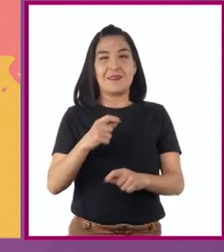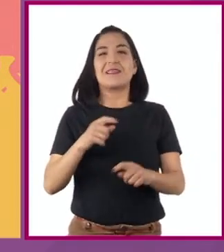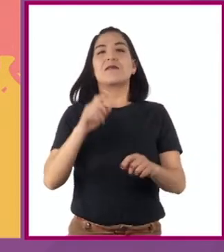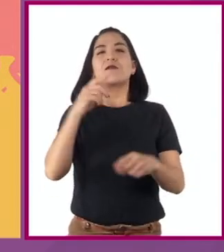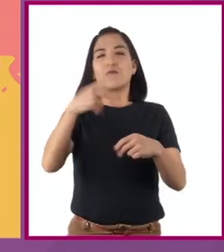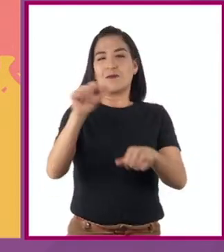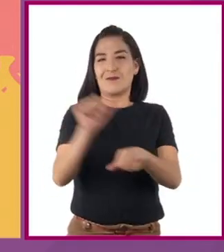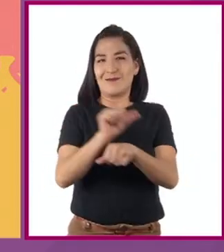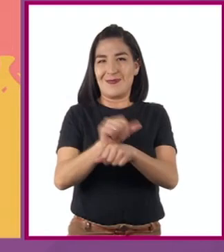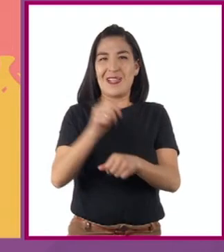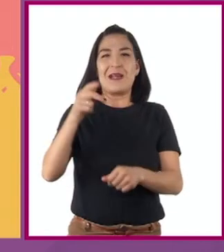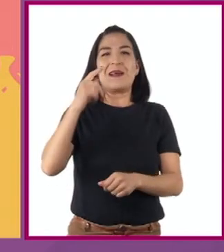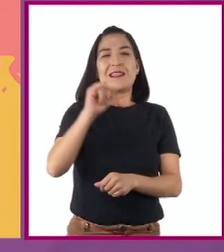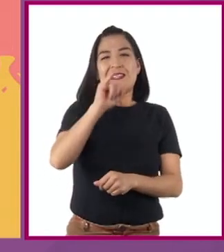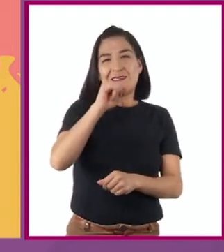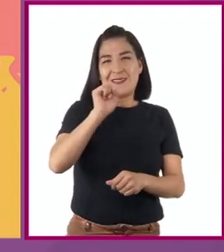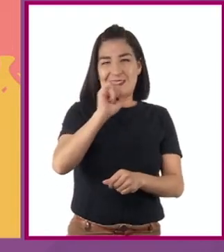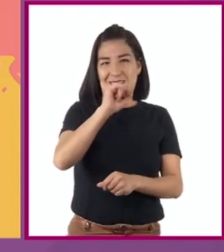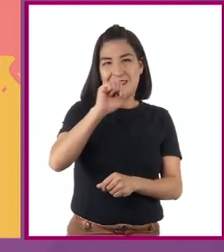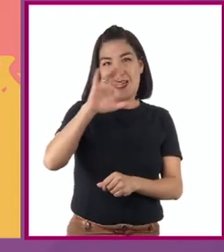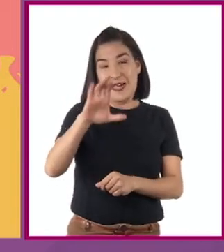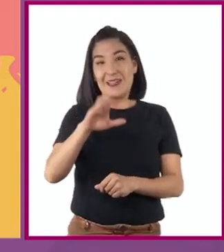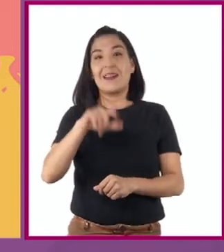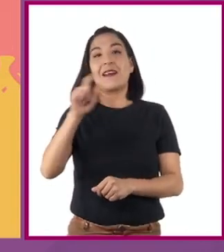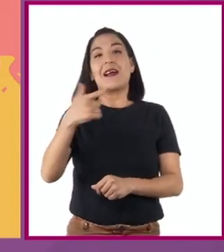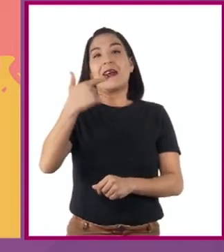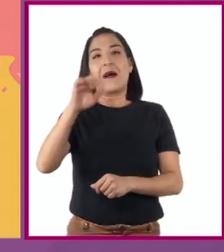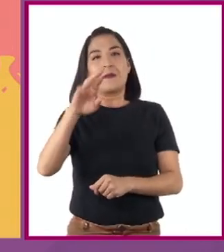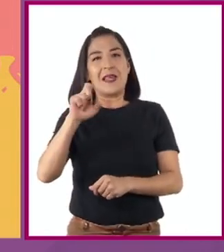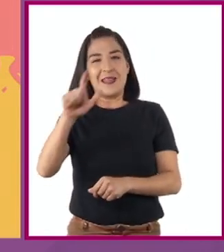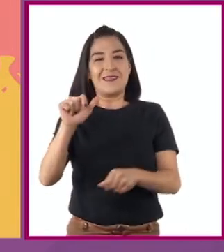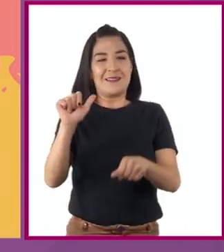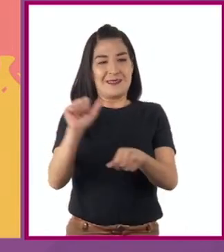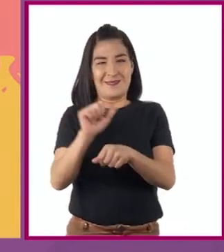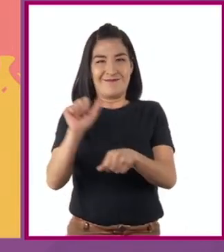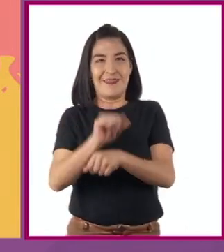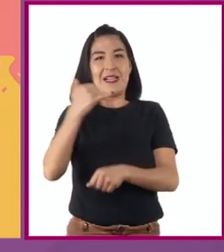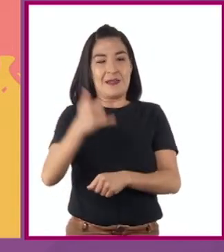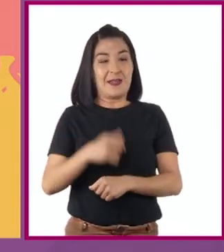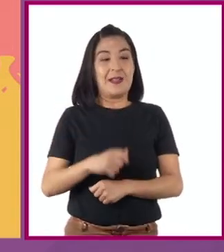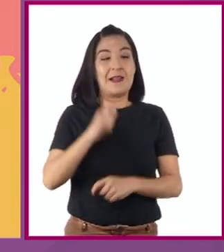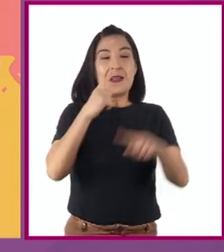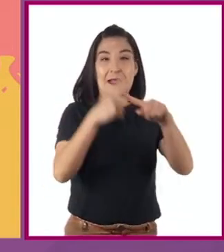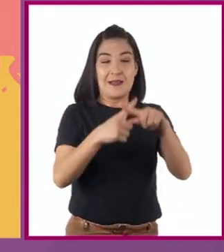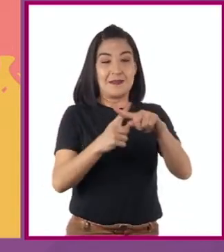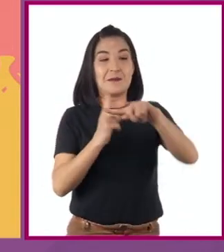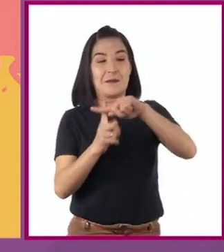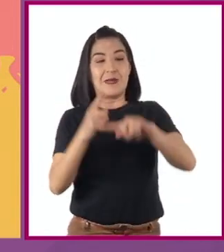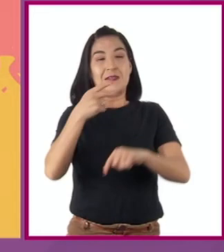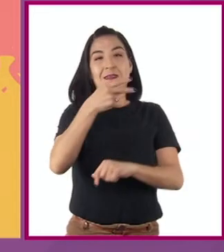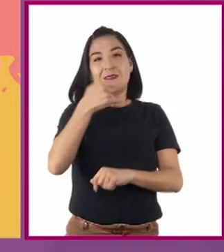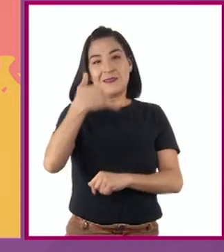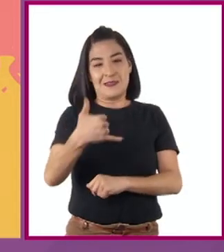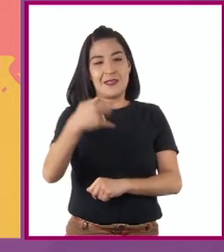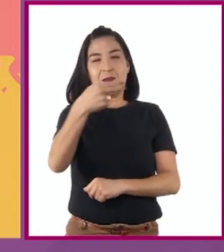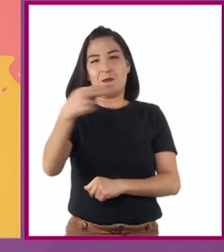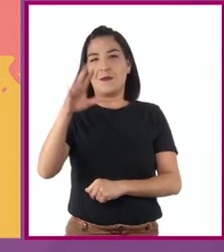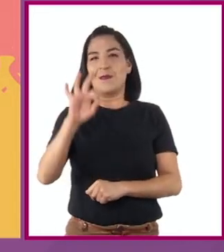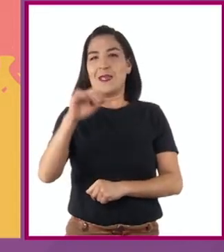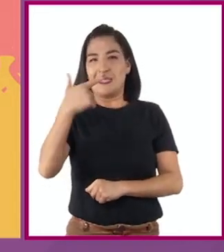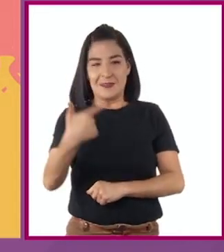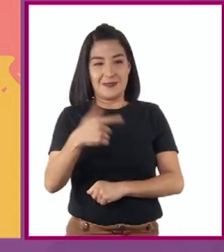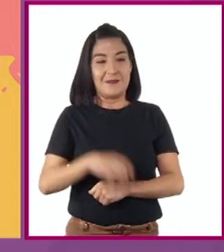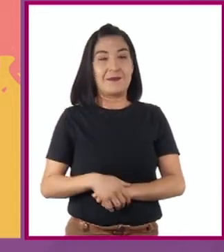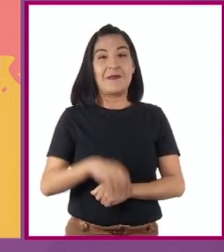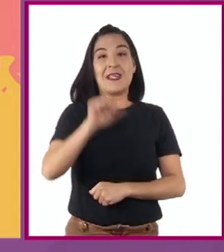Isaac y con Y a los carros de Gabriel, tenemos que X más Y igual a 47.